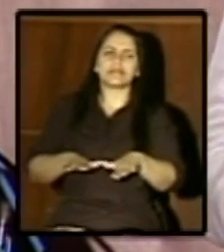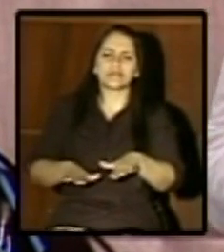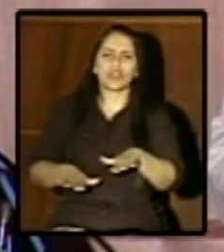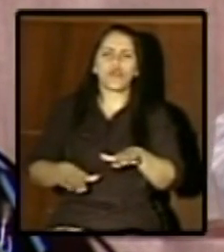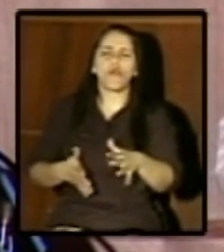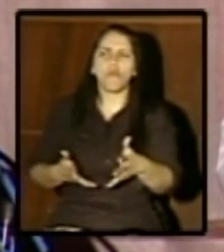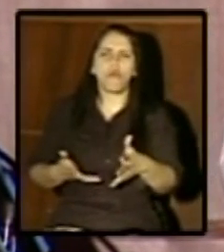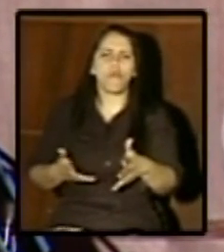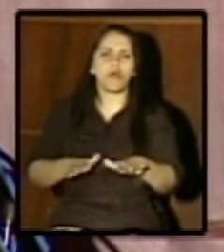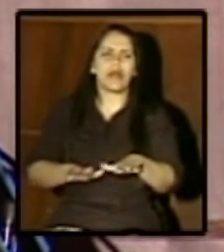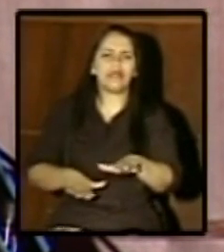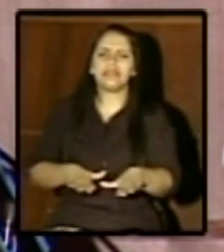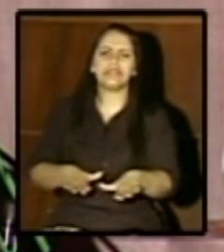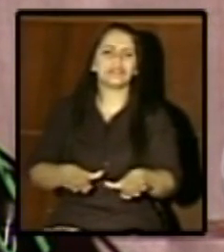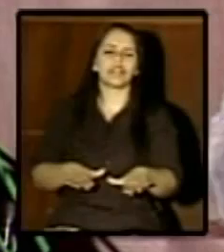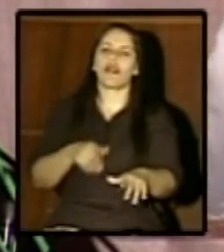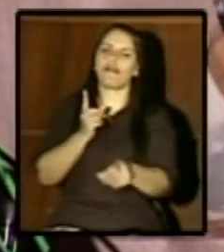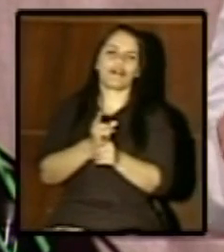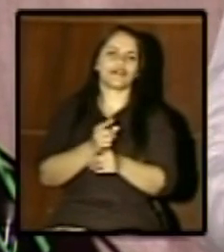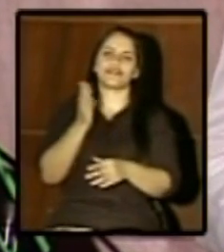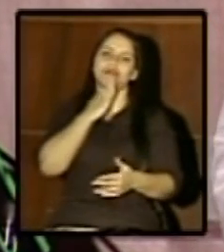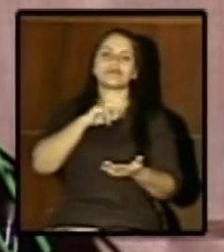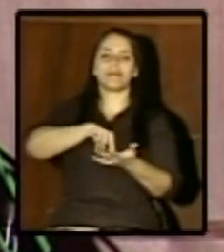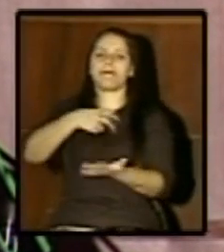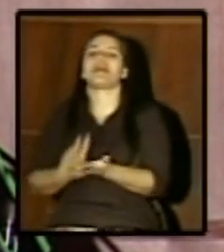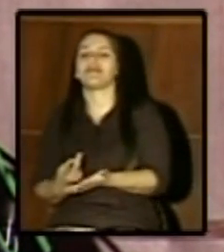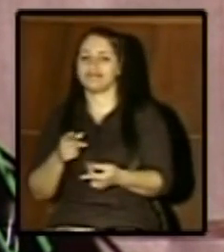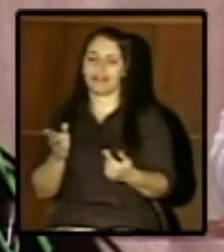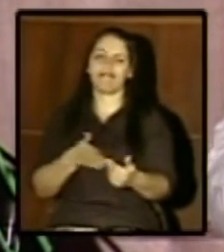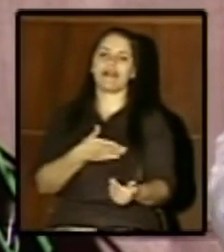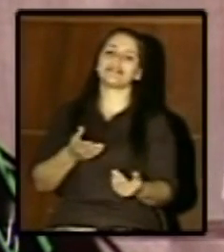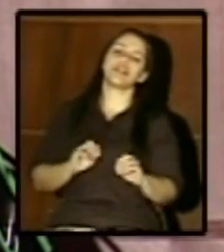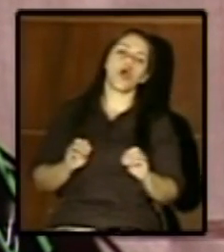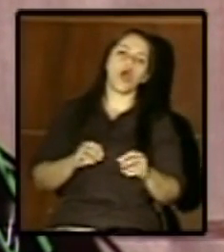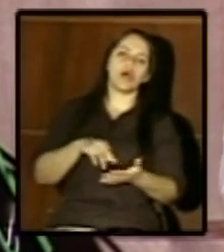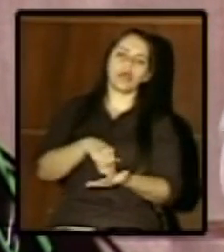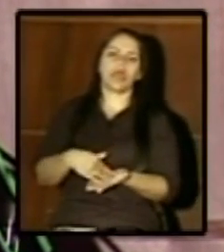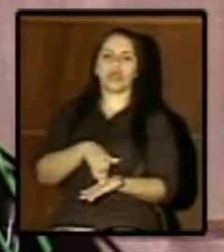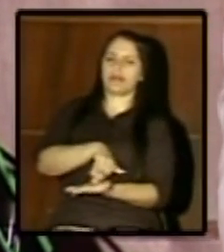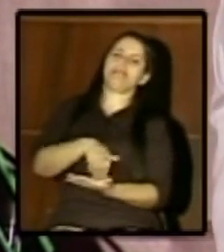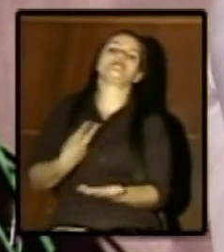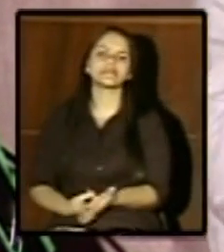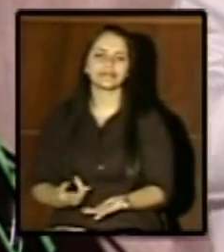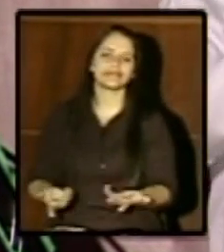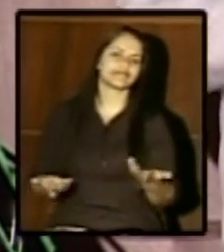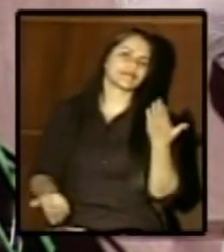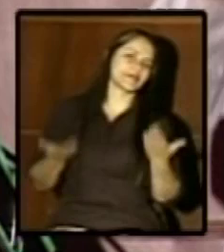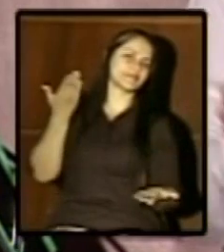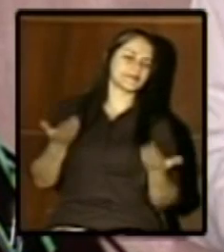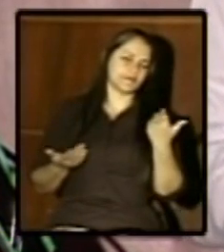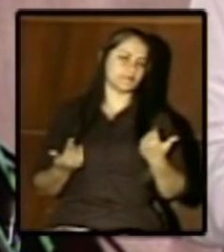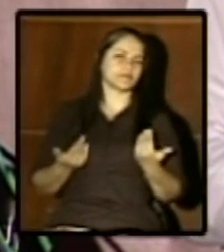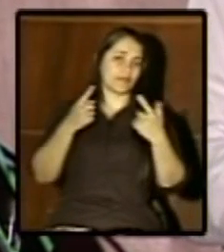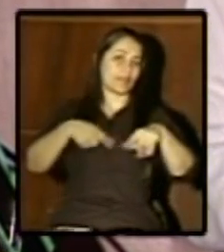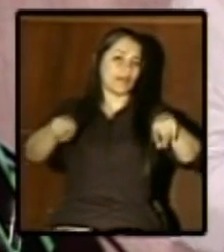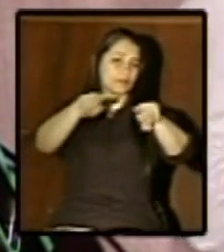voy perdiendo la propiocepción, que es esa sensación inconsciente de cómo doy el paso. Entonces mis pasos ya no son adecuados, me puedo caer fácilmente, puedo